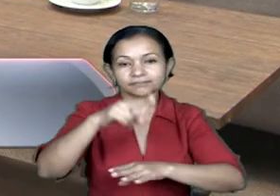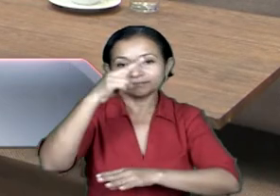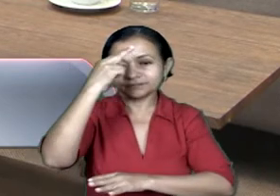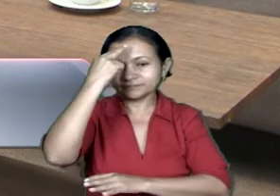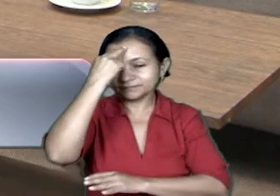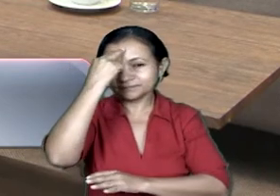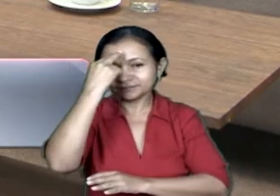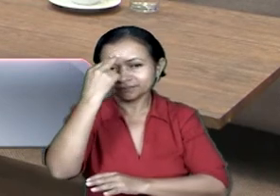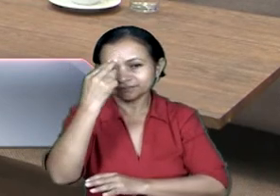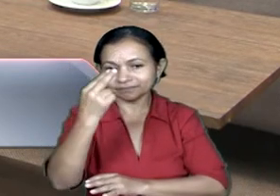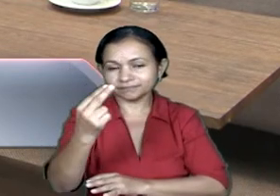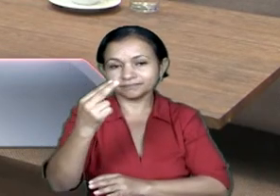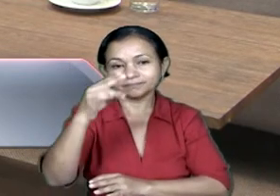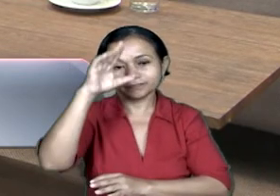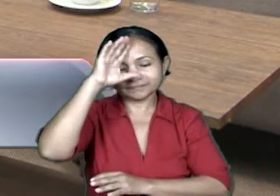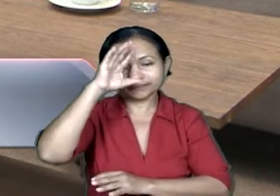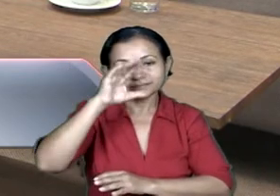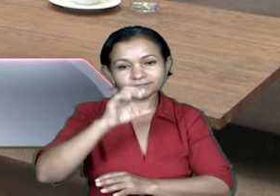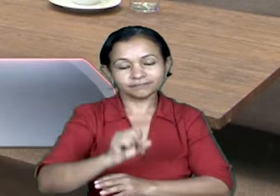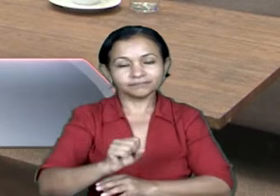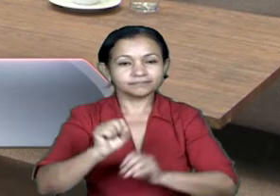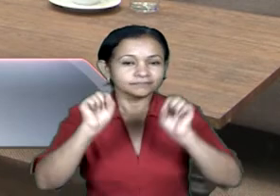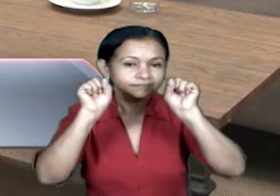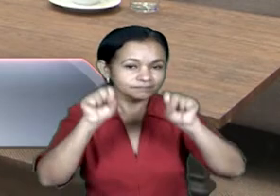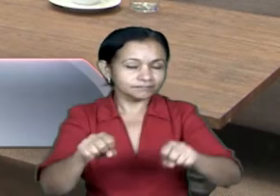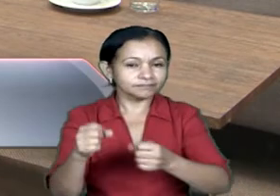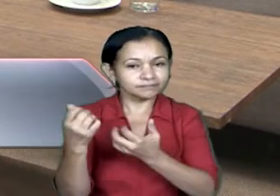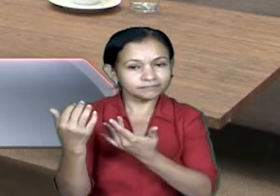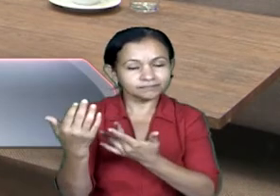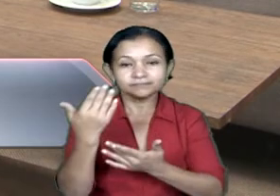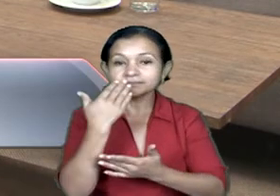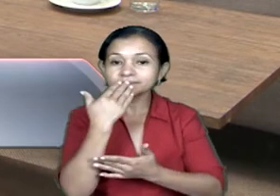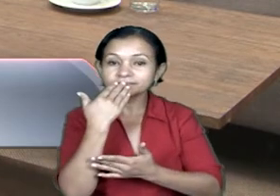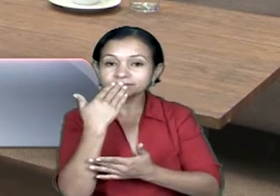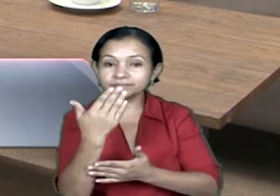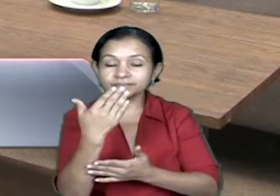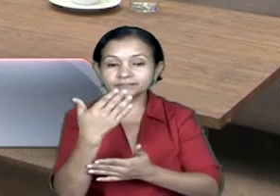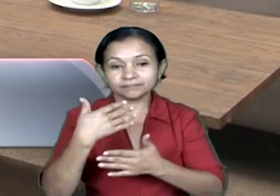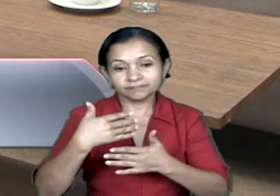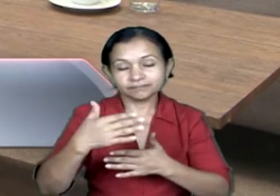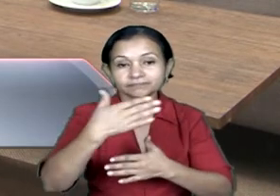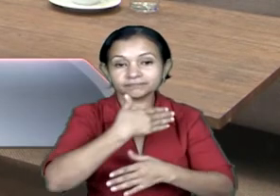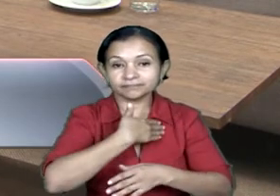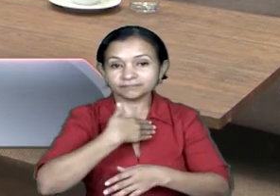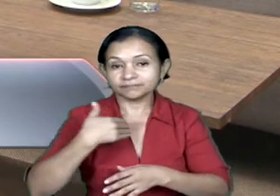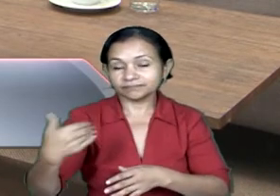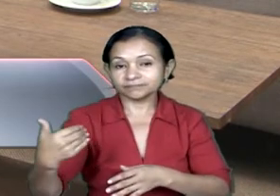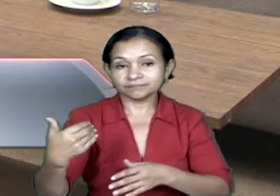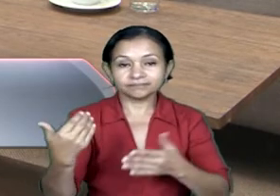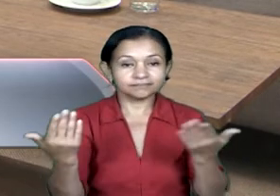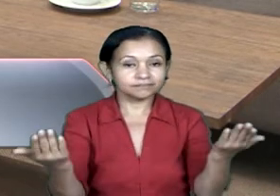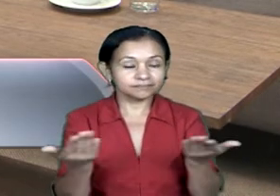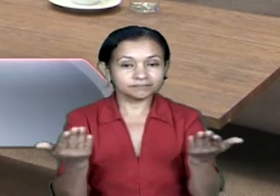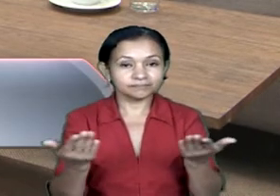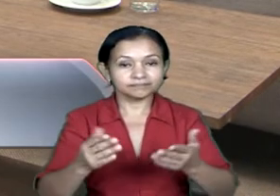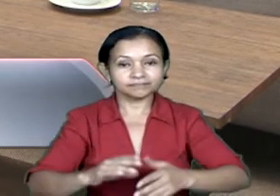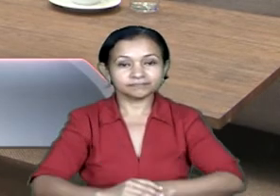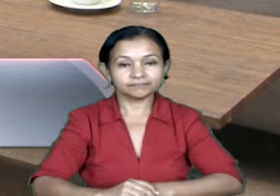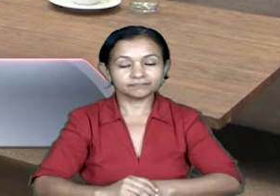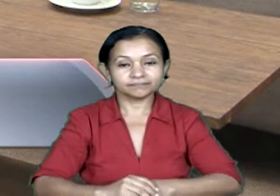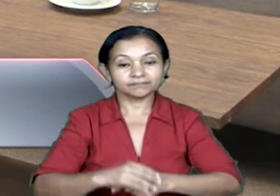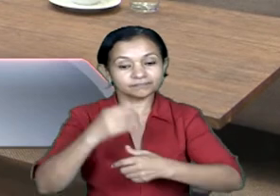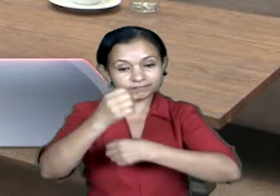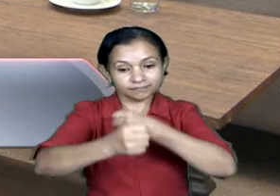embajador, ¿qué es lo que podemos esperar? Como las cosas buenas, conforme pasa el tiempo, van mejorando. En los